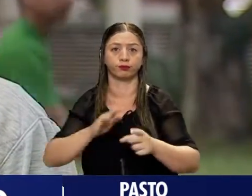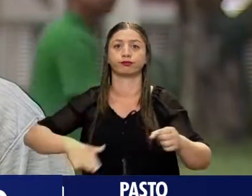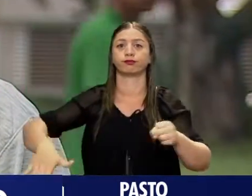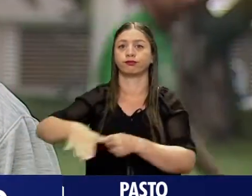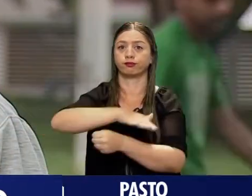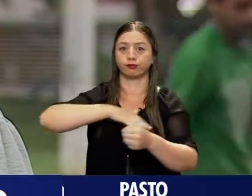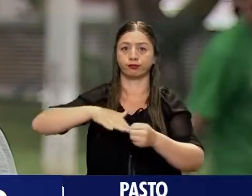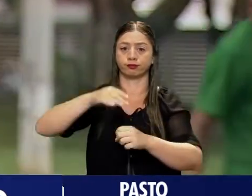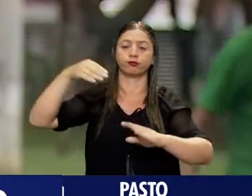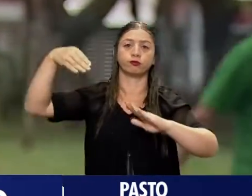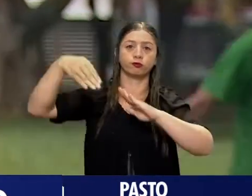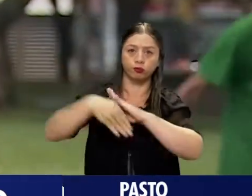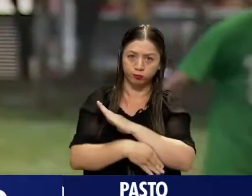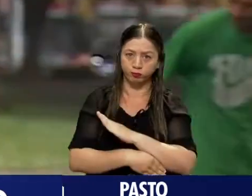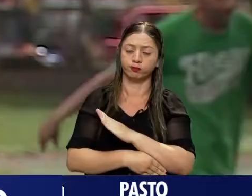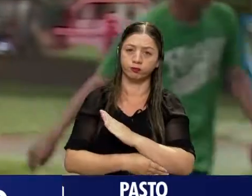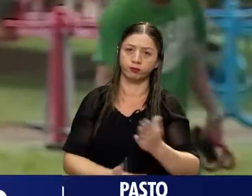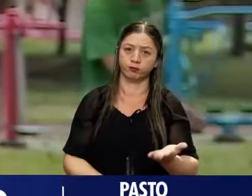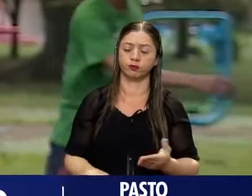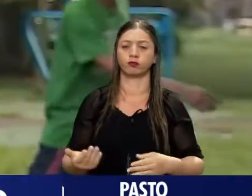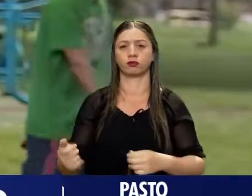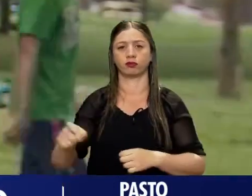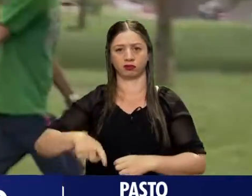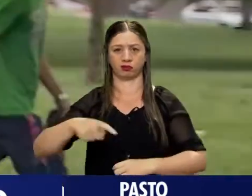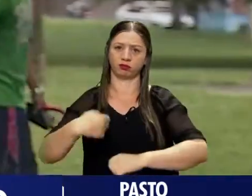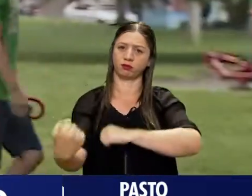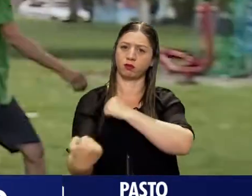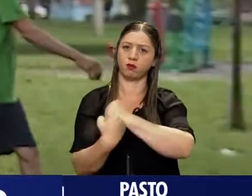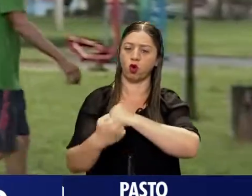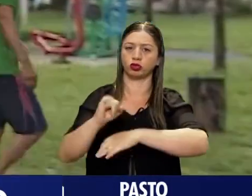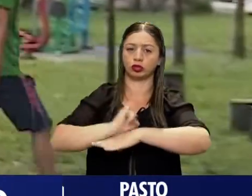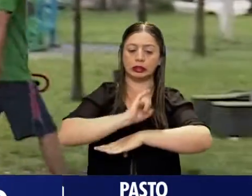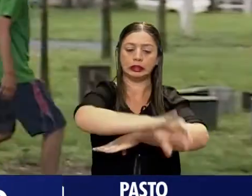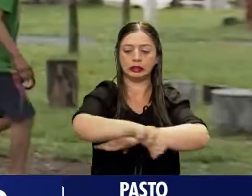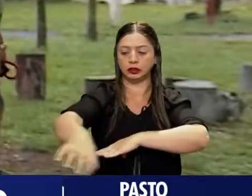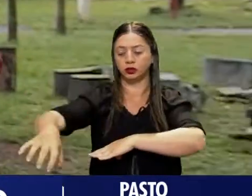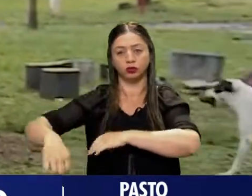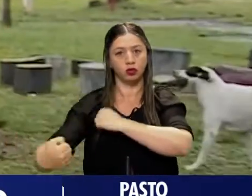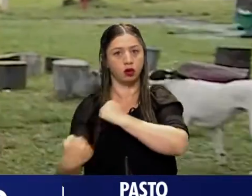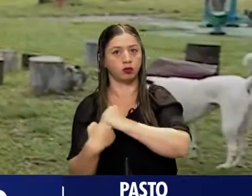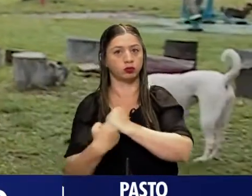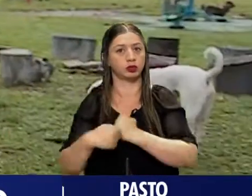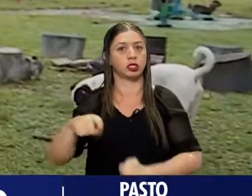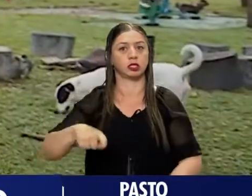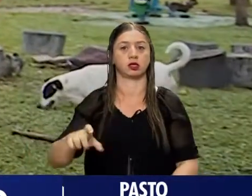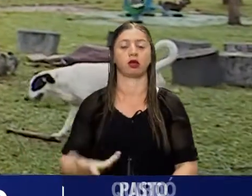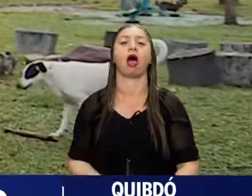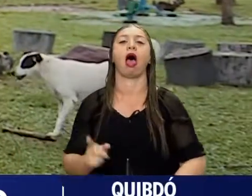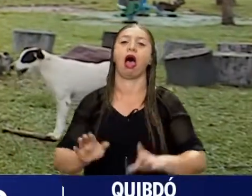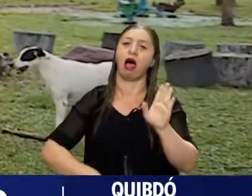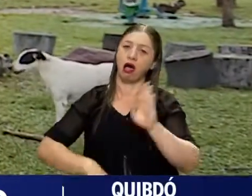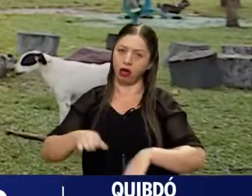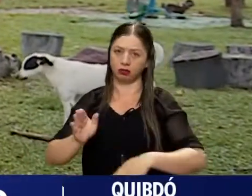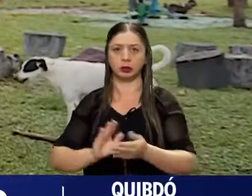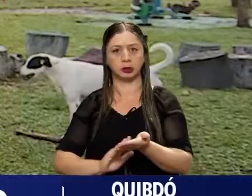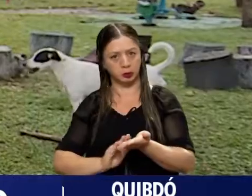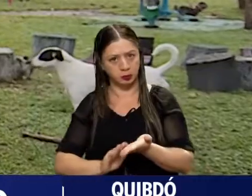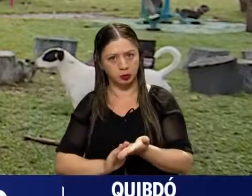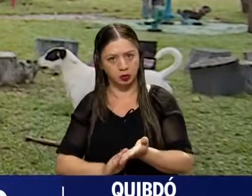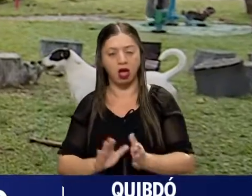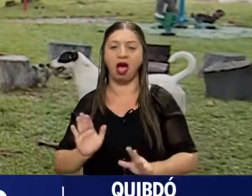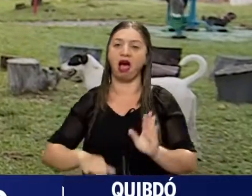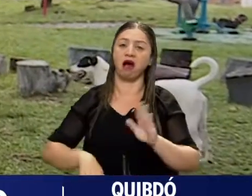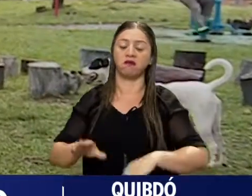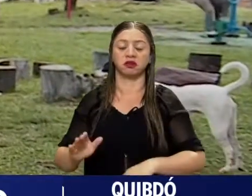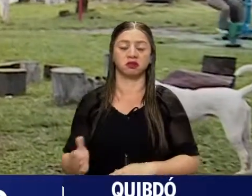deterioros y hemos solicitado apoyo de algunas instituciones las cuales en algunos momentos nos solucionan otras veces nos daban